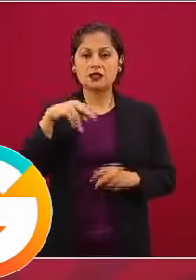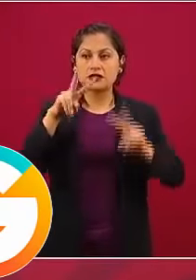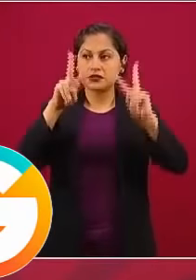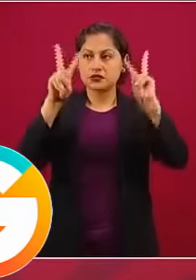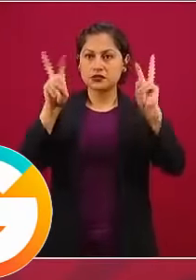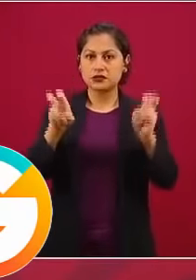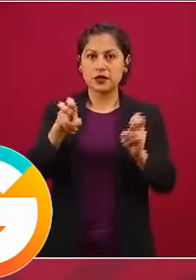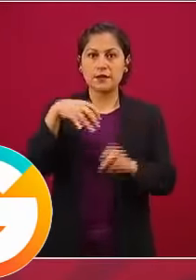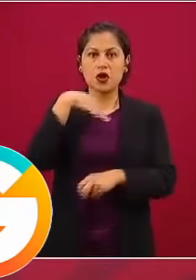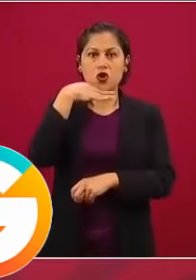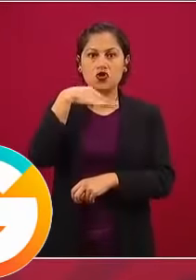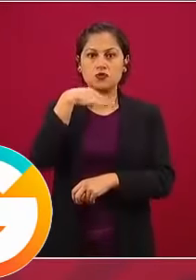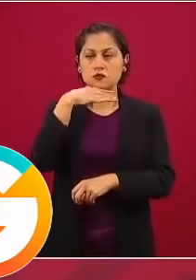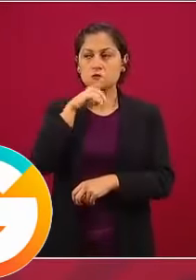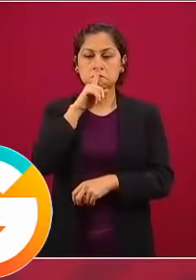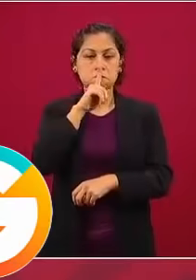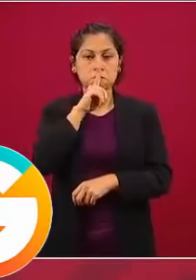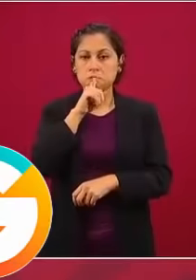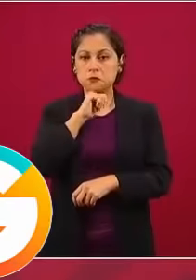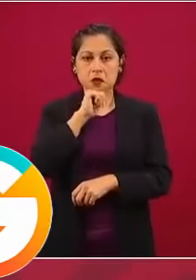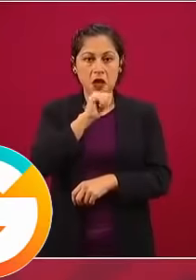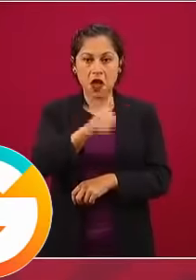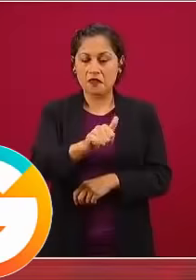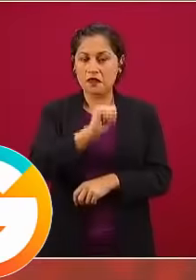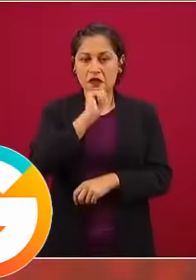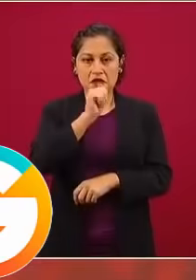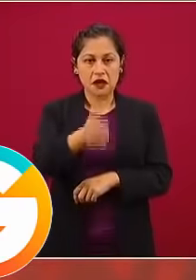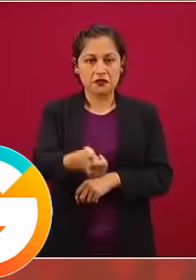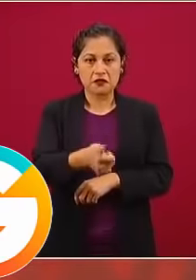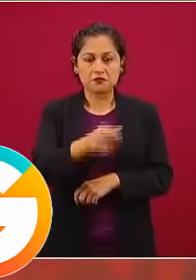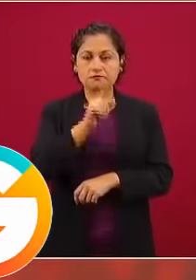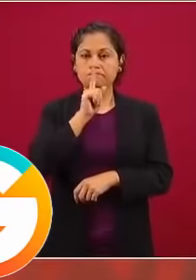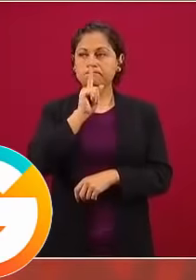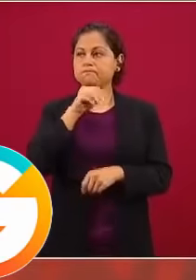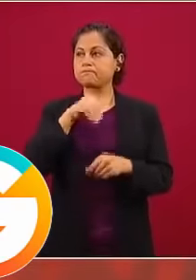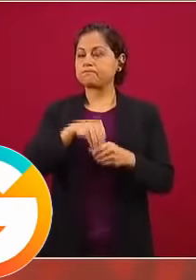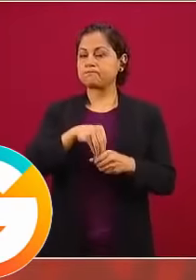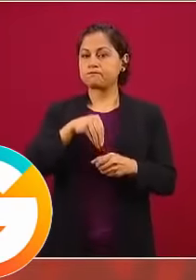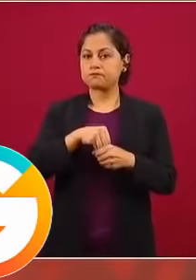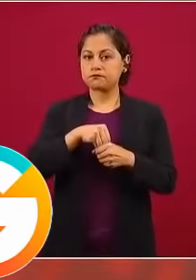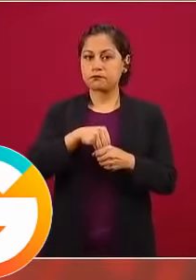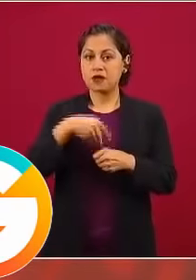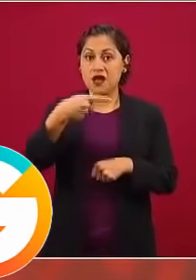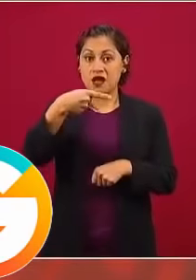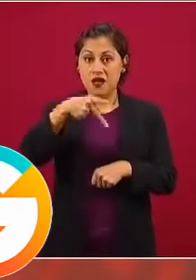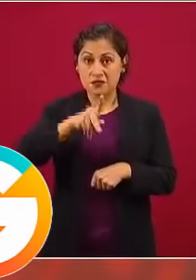No era tema. Y se trata del principal problema del país.